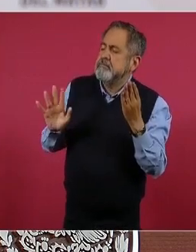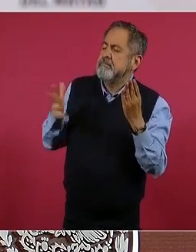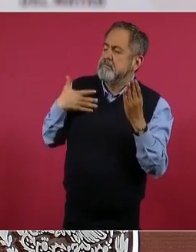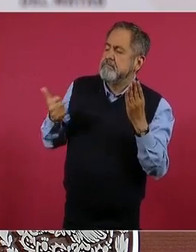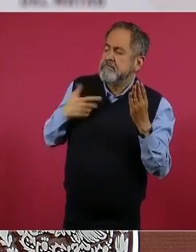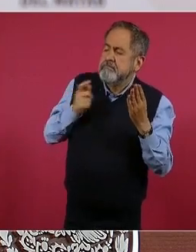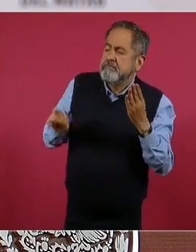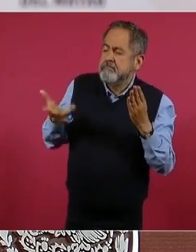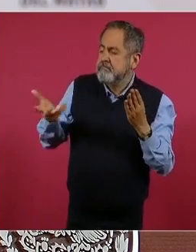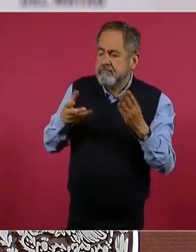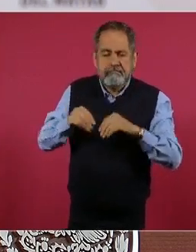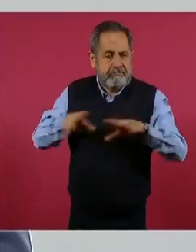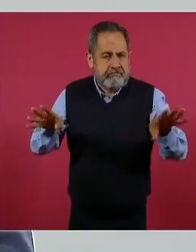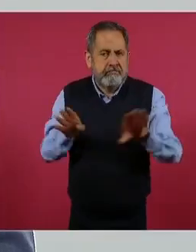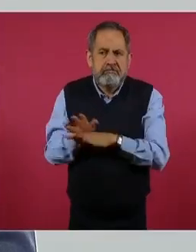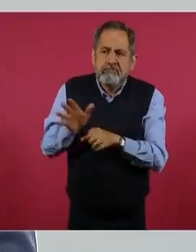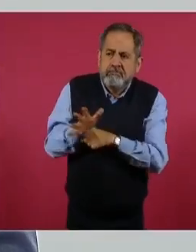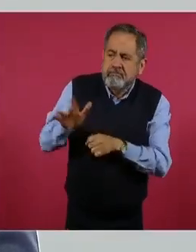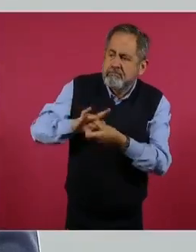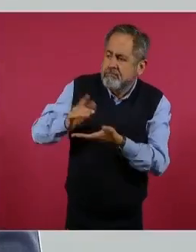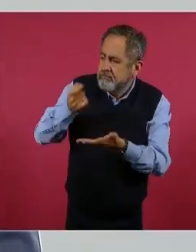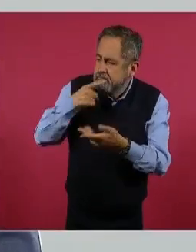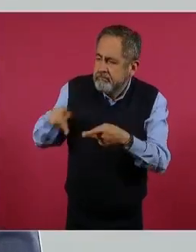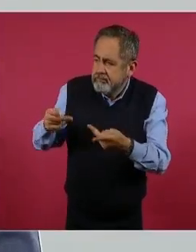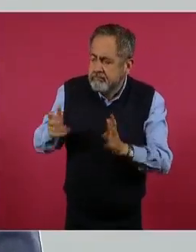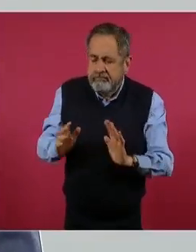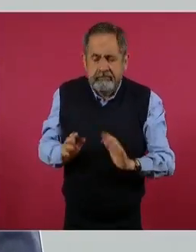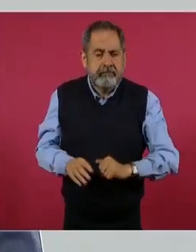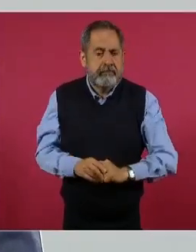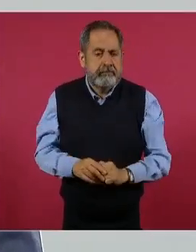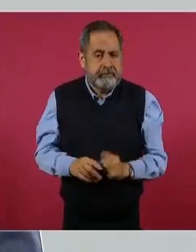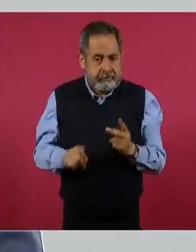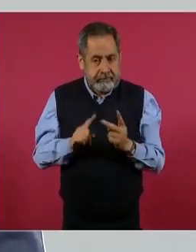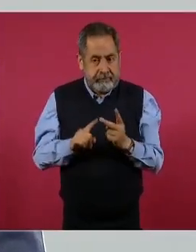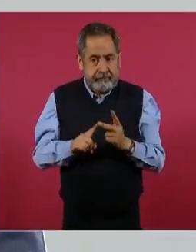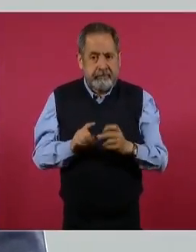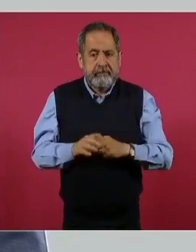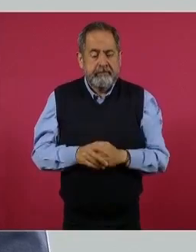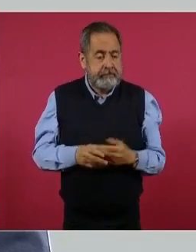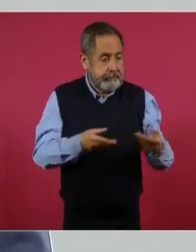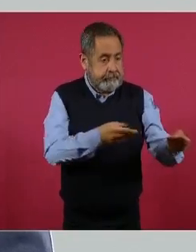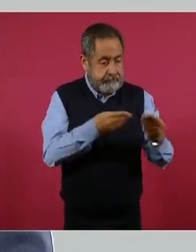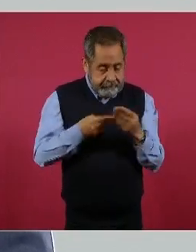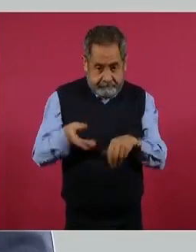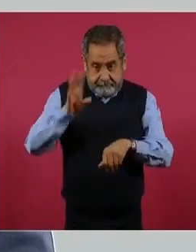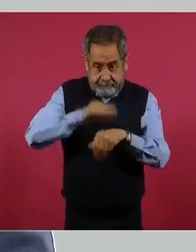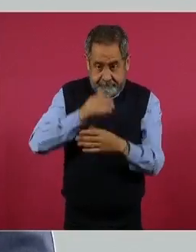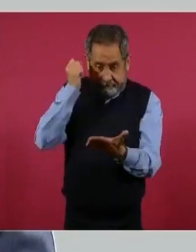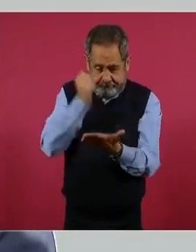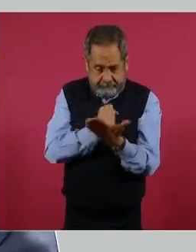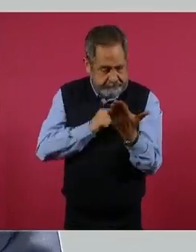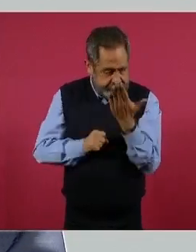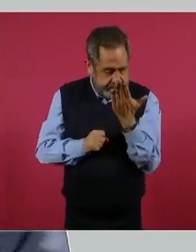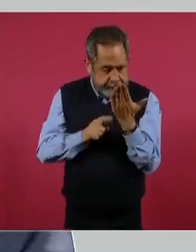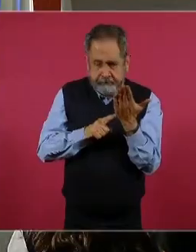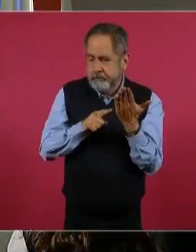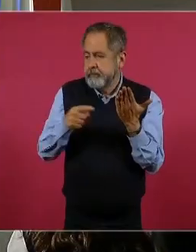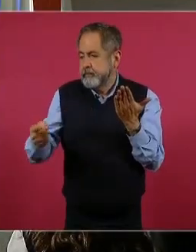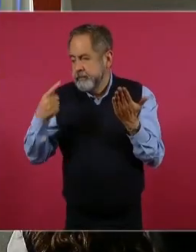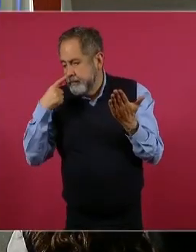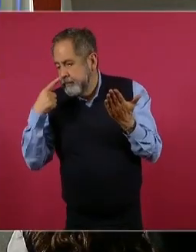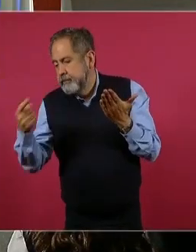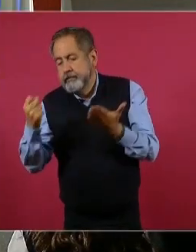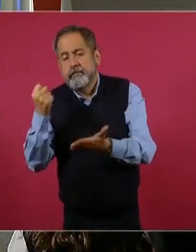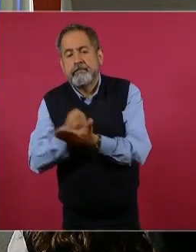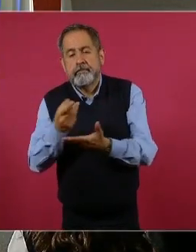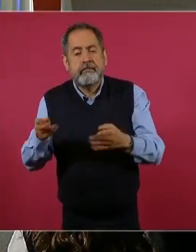medicamentos. Segundo, por supuesto, se revisarán las autorizaciones otorgadas por el personal coludido y se aplicarán